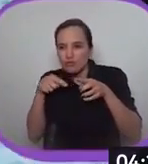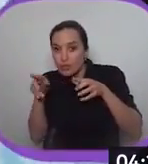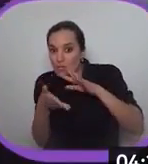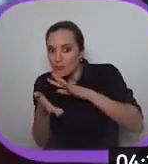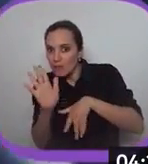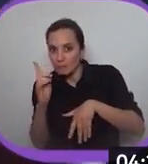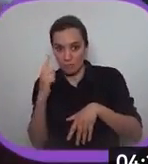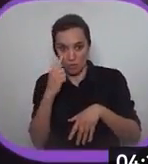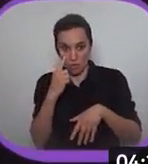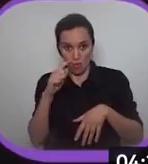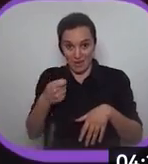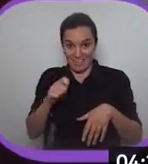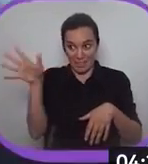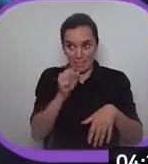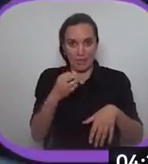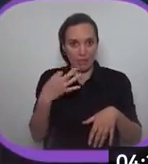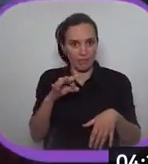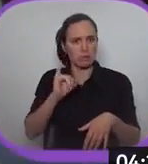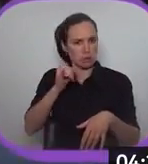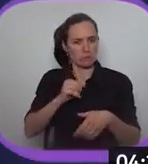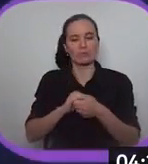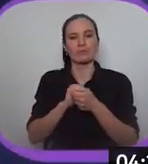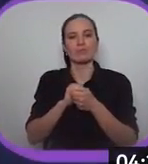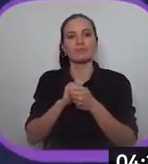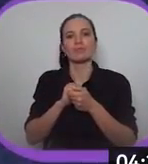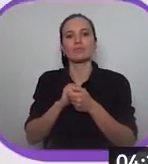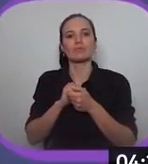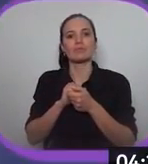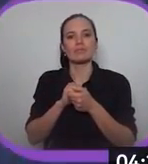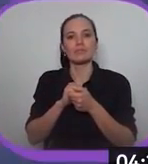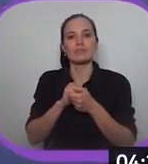radial. Recuerden, deben traer la llave de batalla. Lo haremos, Sage.